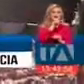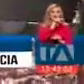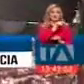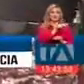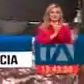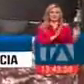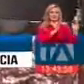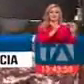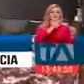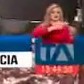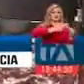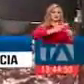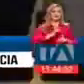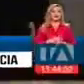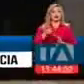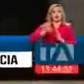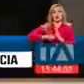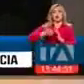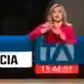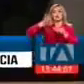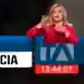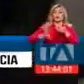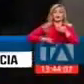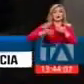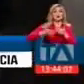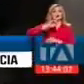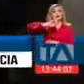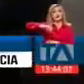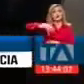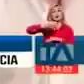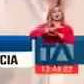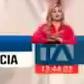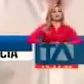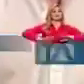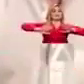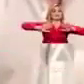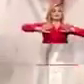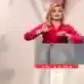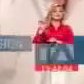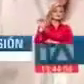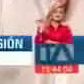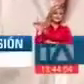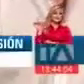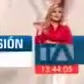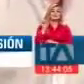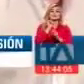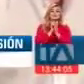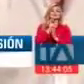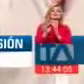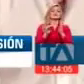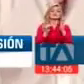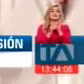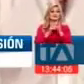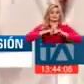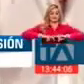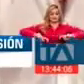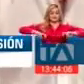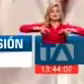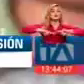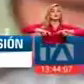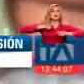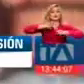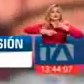esta medida, la juez otorgó un plazo que concluye este jueves. Gabriela Pazmiño, contra quien se formuló cargos dentro de la investigación por